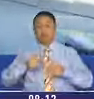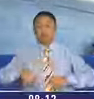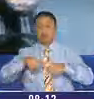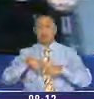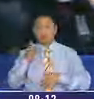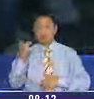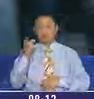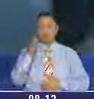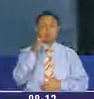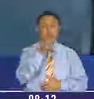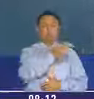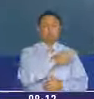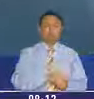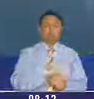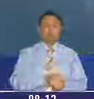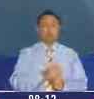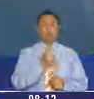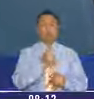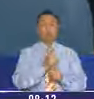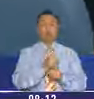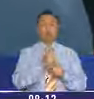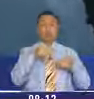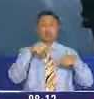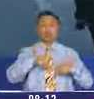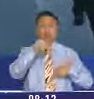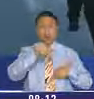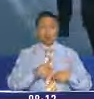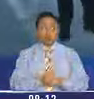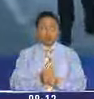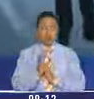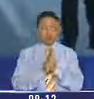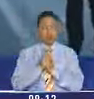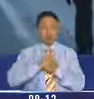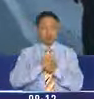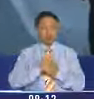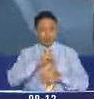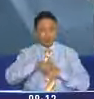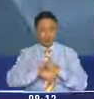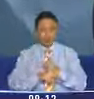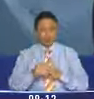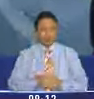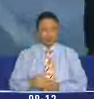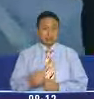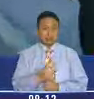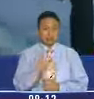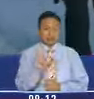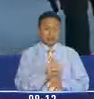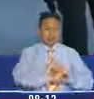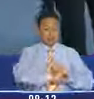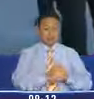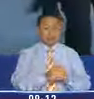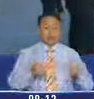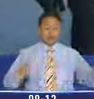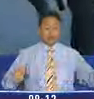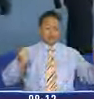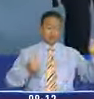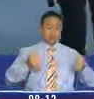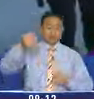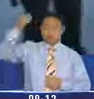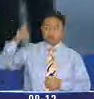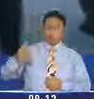ciudad. Y por eso es lo que la delincuencia aprovecha para este llamado bujiazo, romper